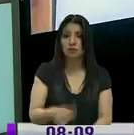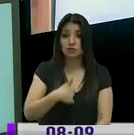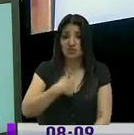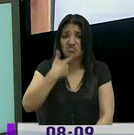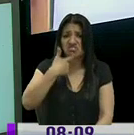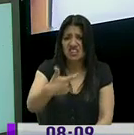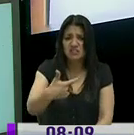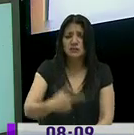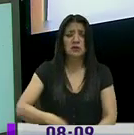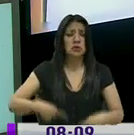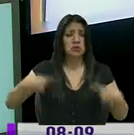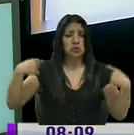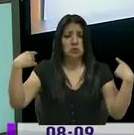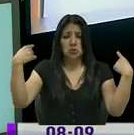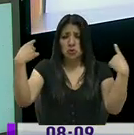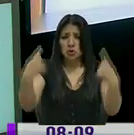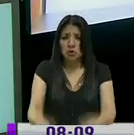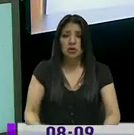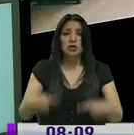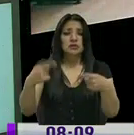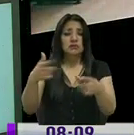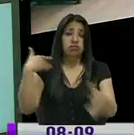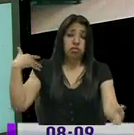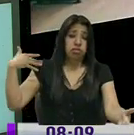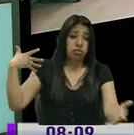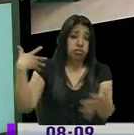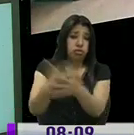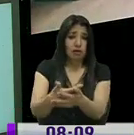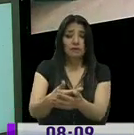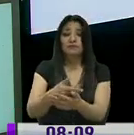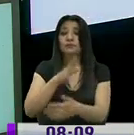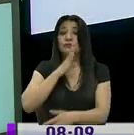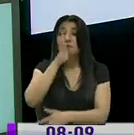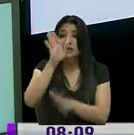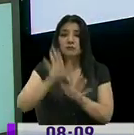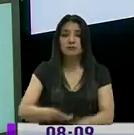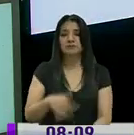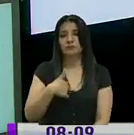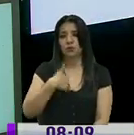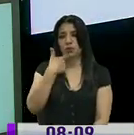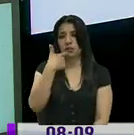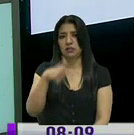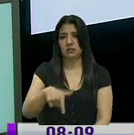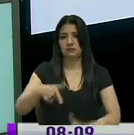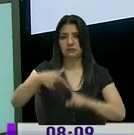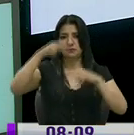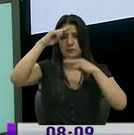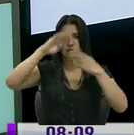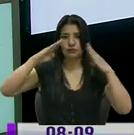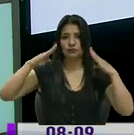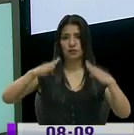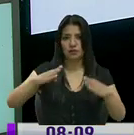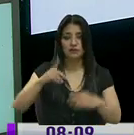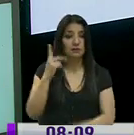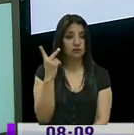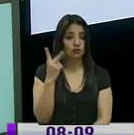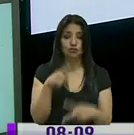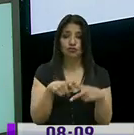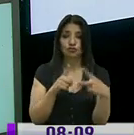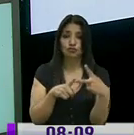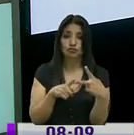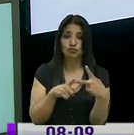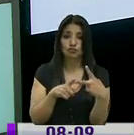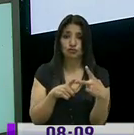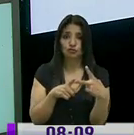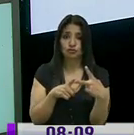a lo largo y ancho de las horas de trabajo que tenemos en este el primer noticiero de la comunidad entonces ahí hay dos aristas y hace